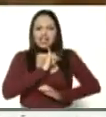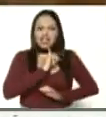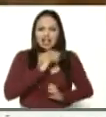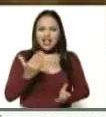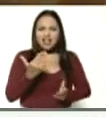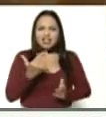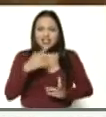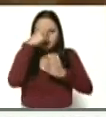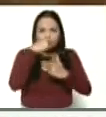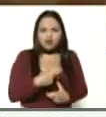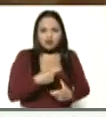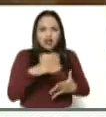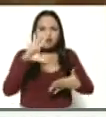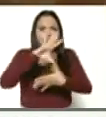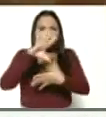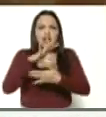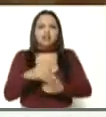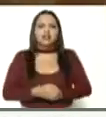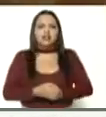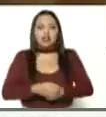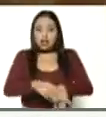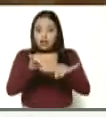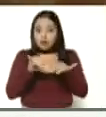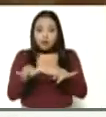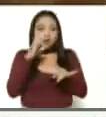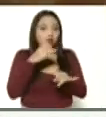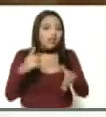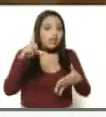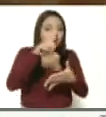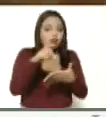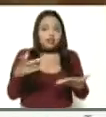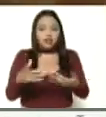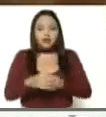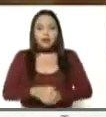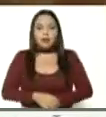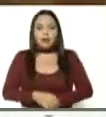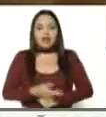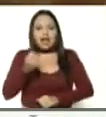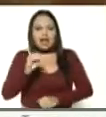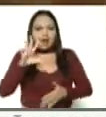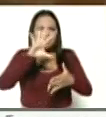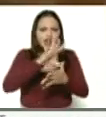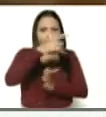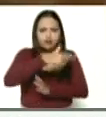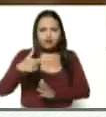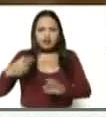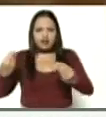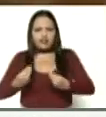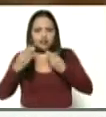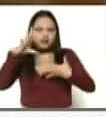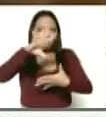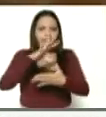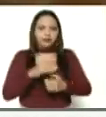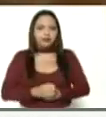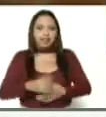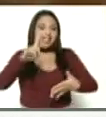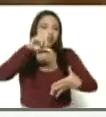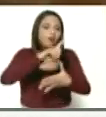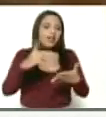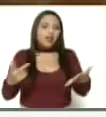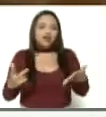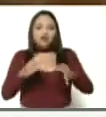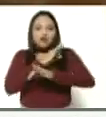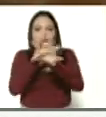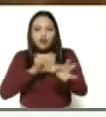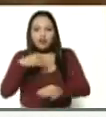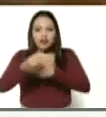ser americano, porque en ese momento no éramos latinoamericanos, sino éramos americanos, ¿no? El latinoamericano es un concepto ya de mediados